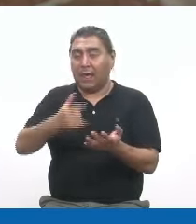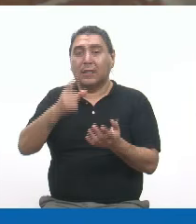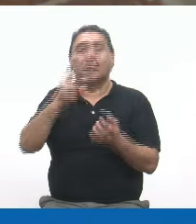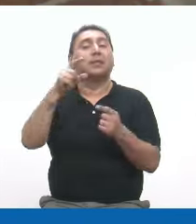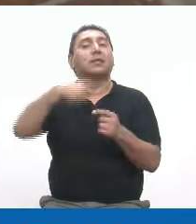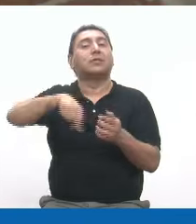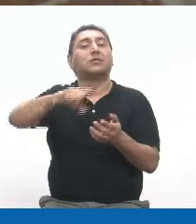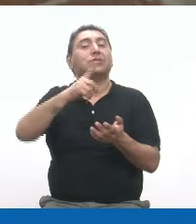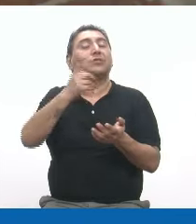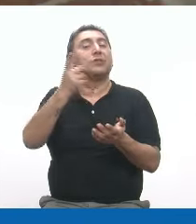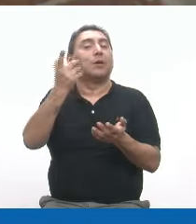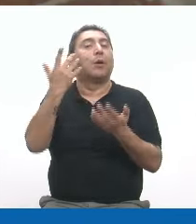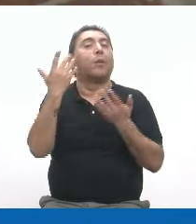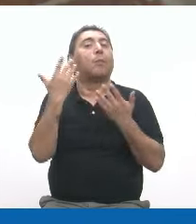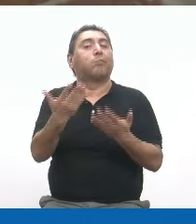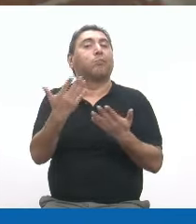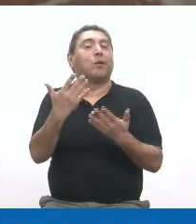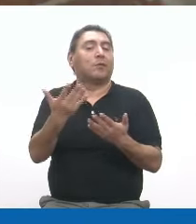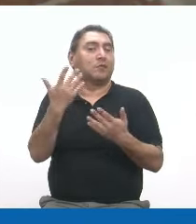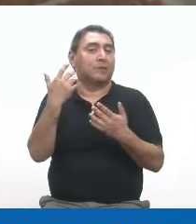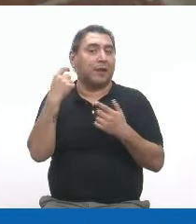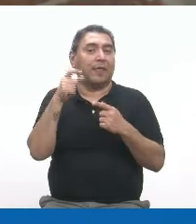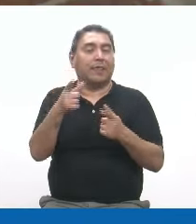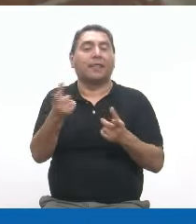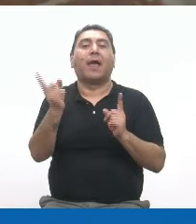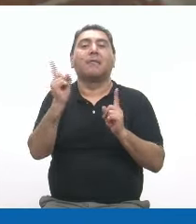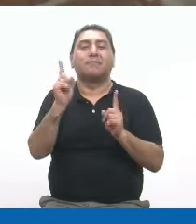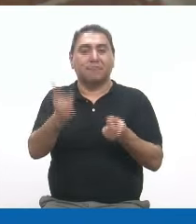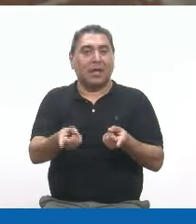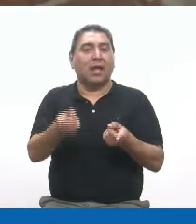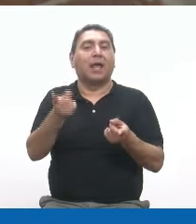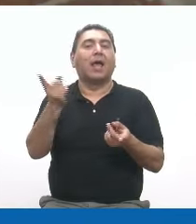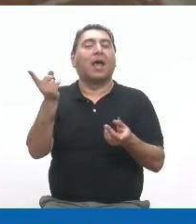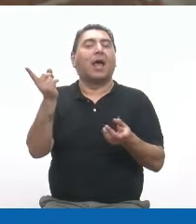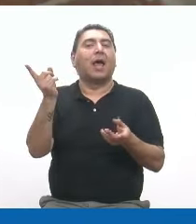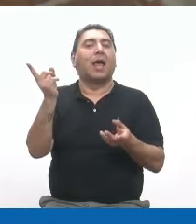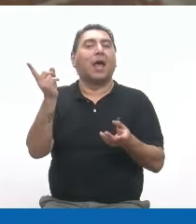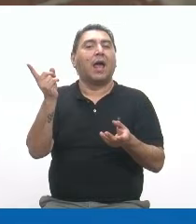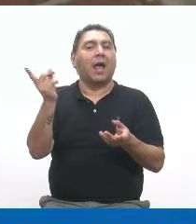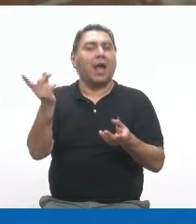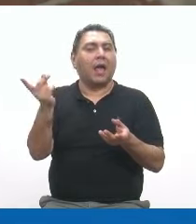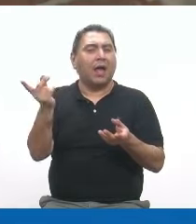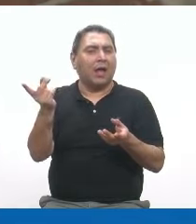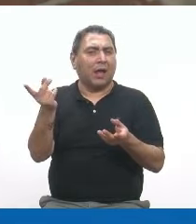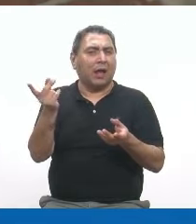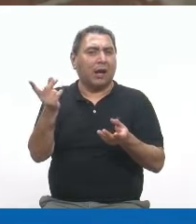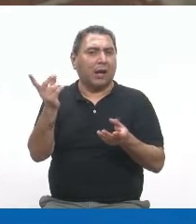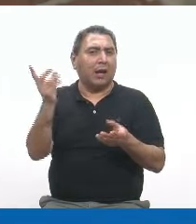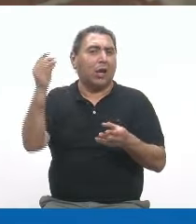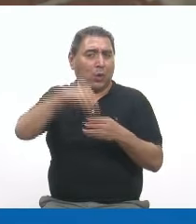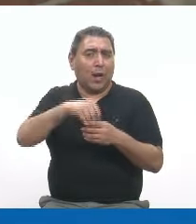tengan la posibilidad de adherirse a los RIGI con la